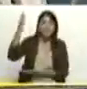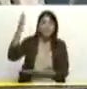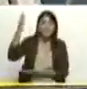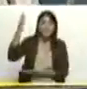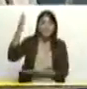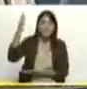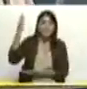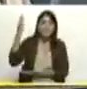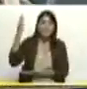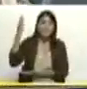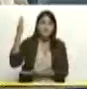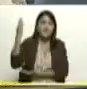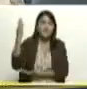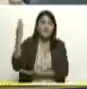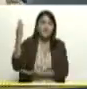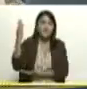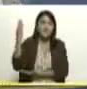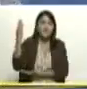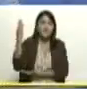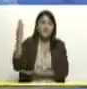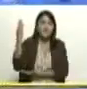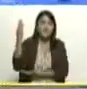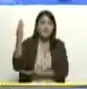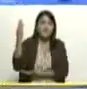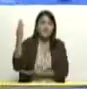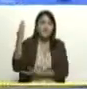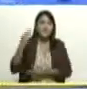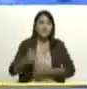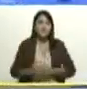instrumentos con los que arrancamos.